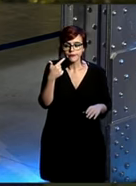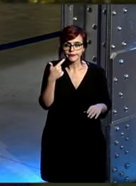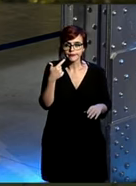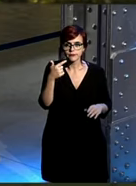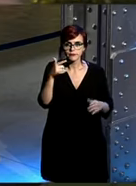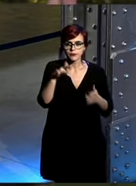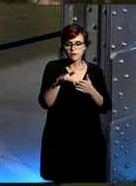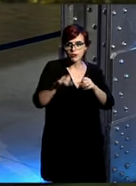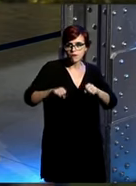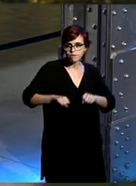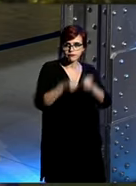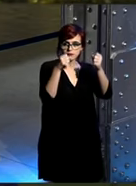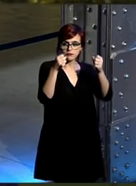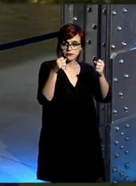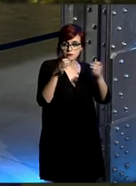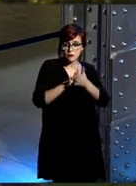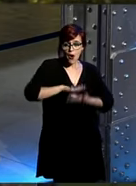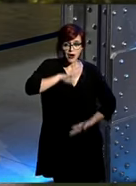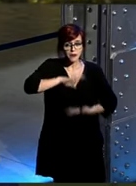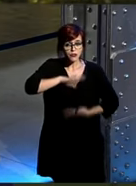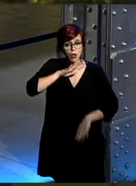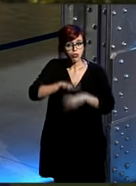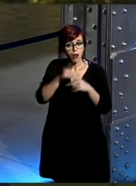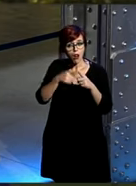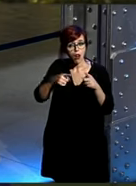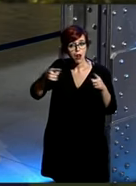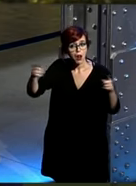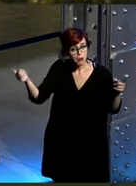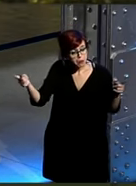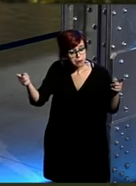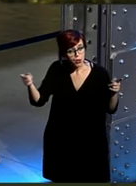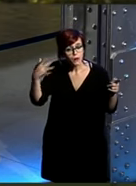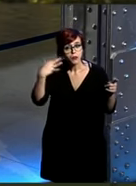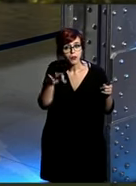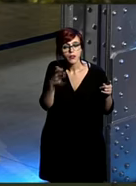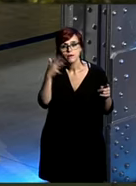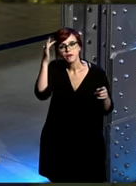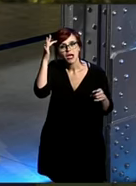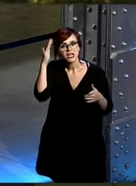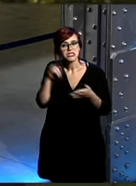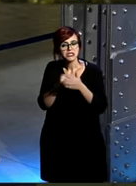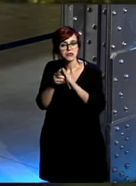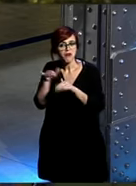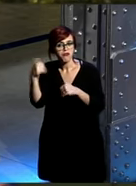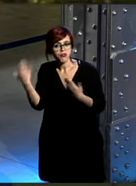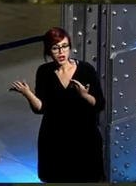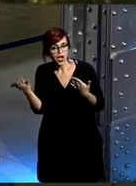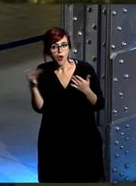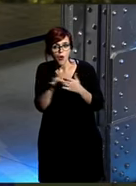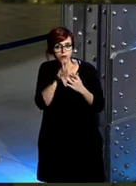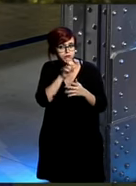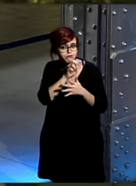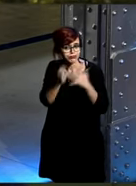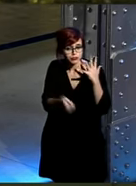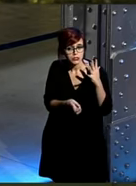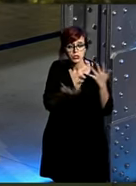del tener una capacitación muy larga. Porque a lo mejor han salido del sistema, porque salieron por 1000 de razones